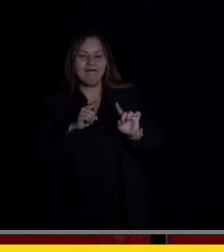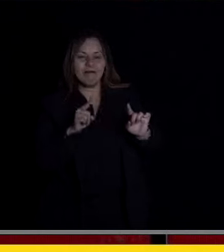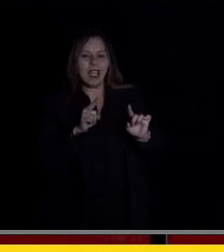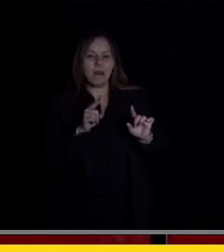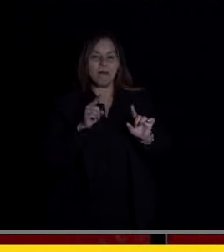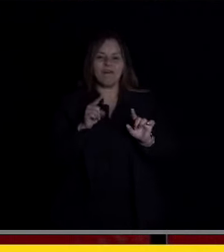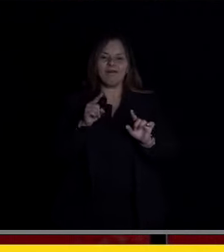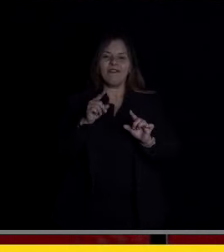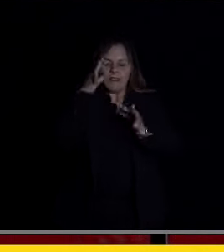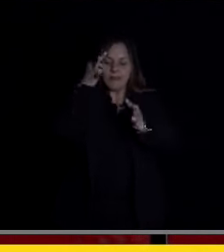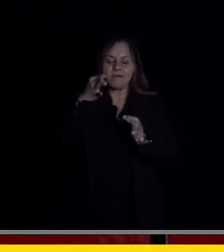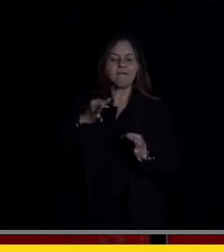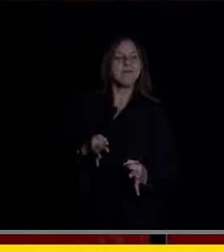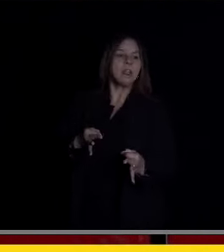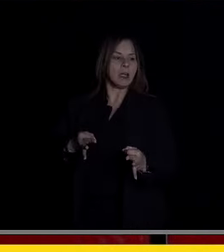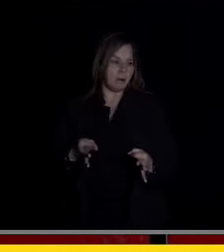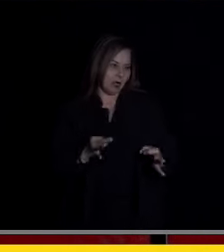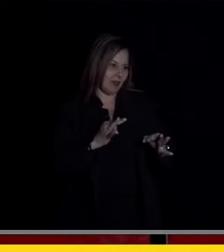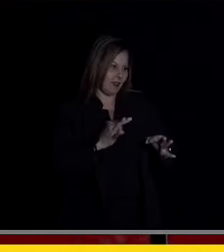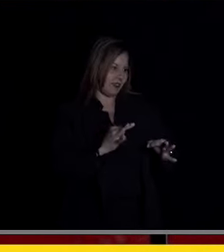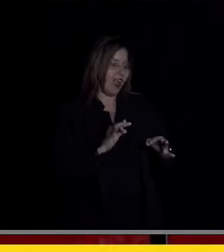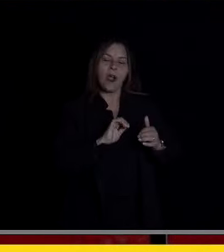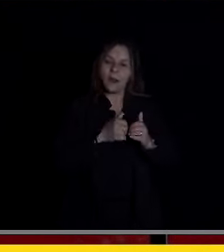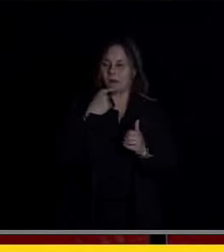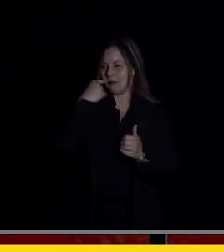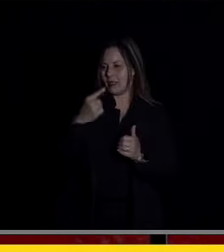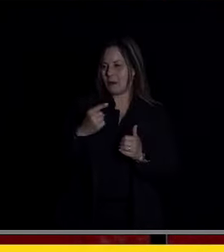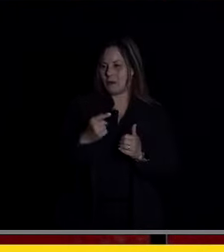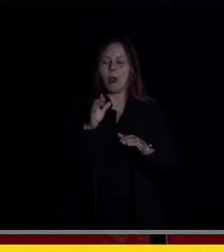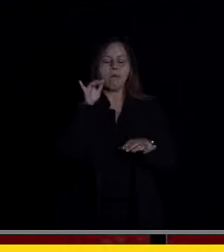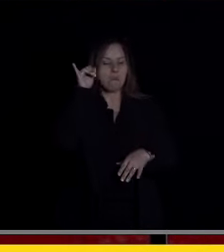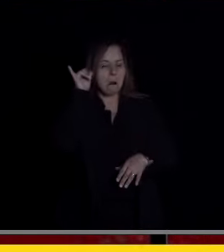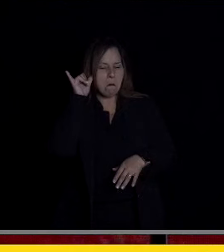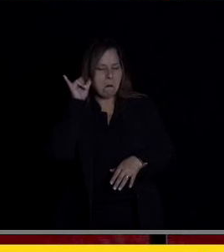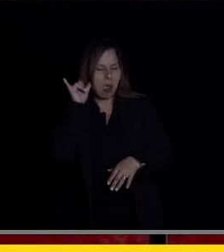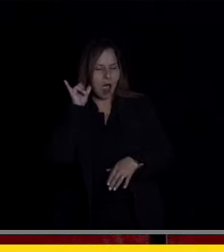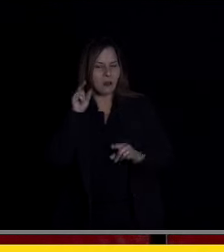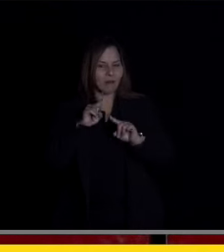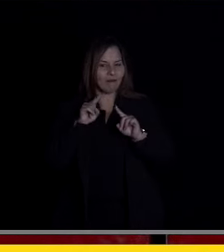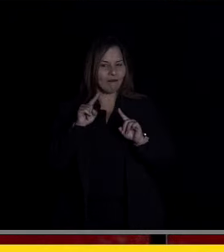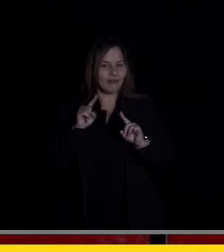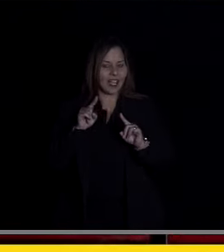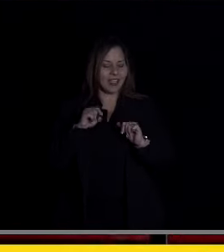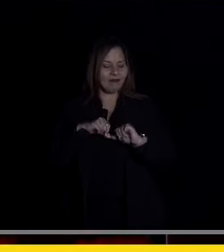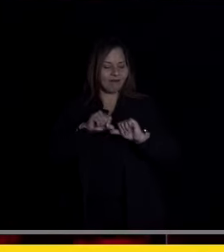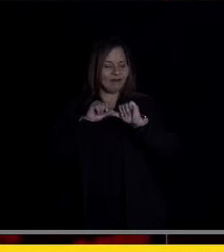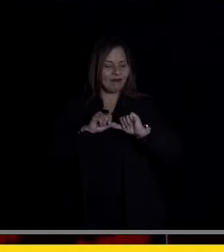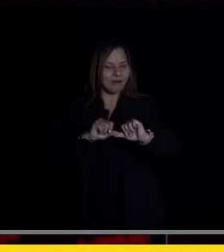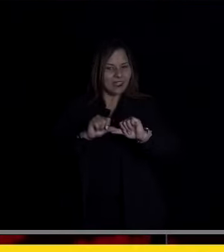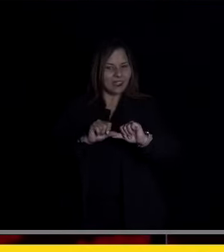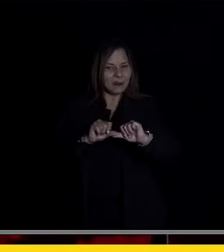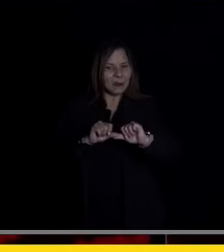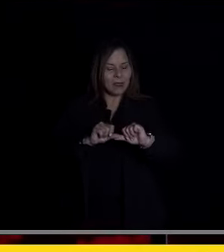paso firme, como decimos allá en el barrio, algunas veces despacio, pero sin pausa. Y nuestro sistema empresarial sabe